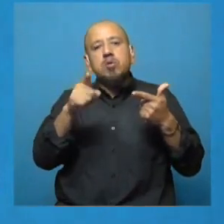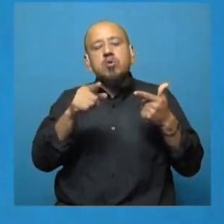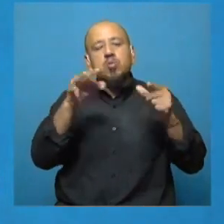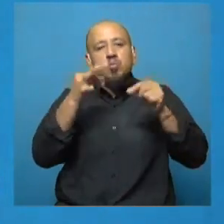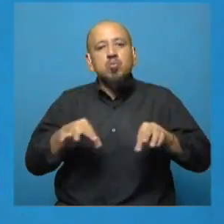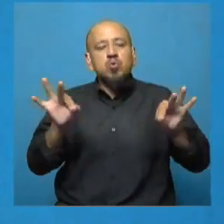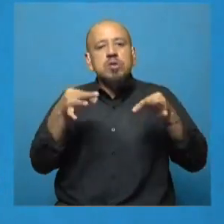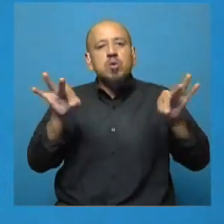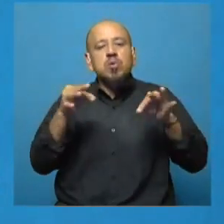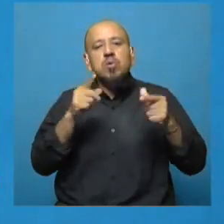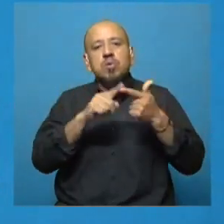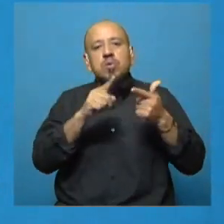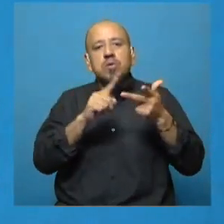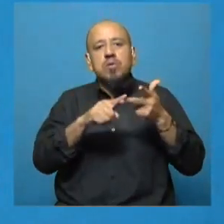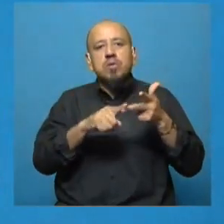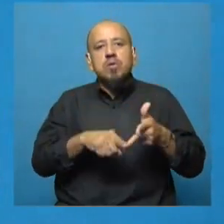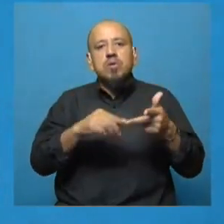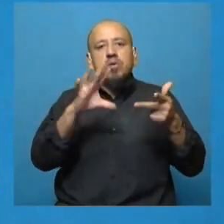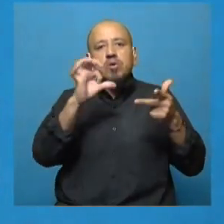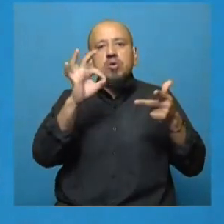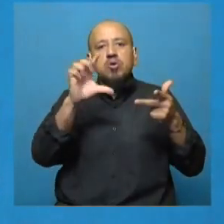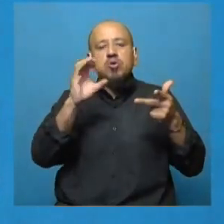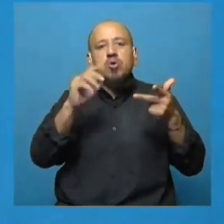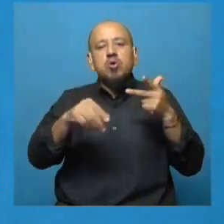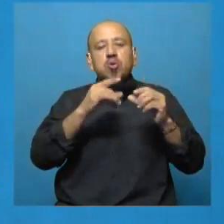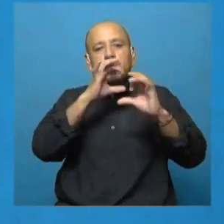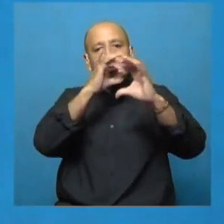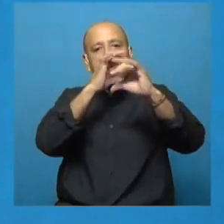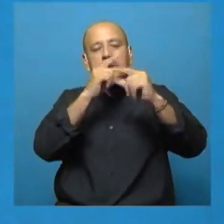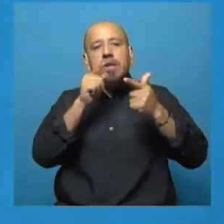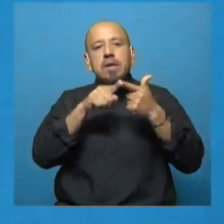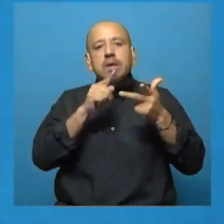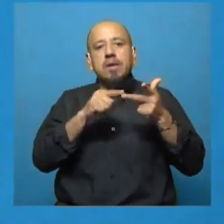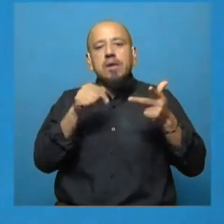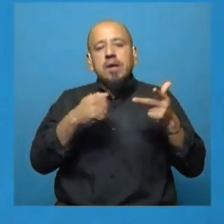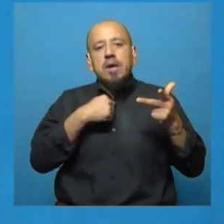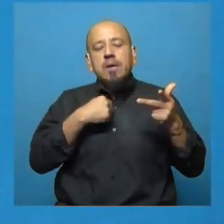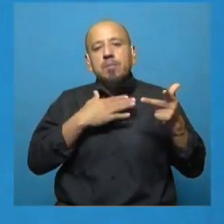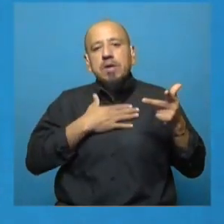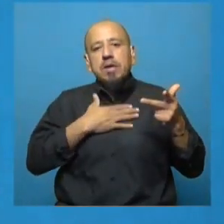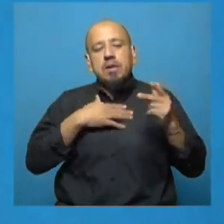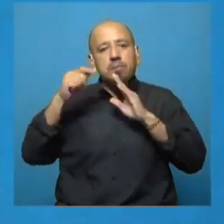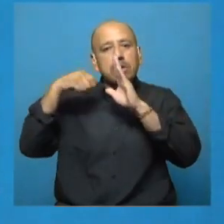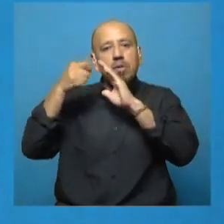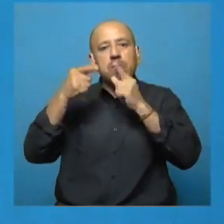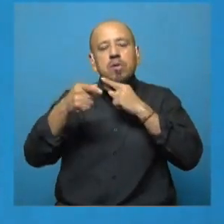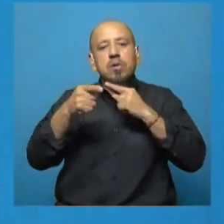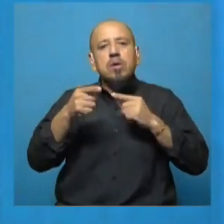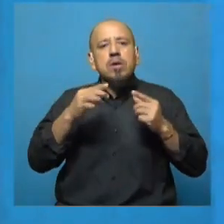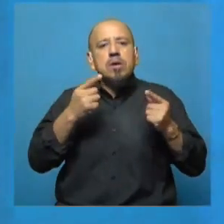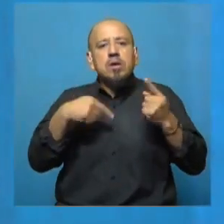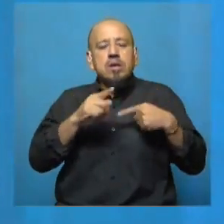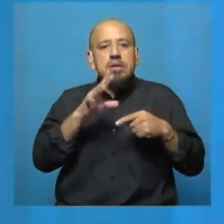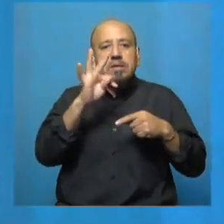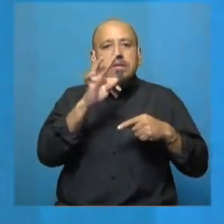bcg este protagonizando una película que se llama Solo que era El trompetista y ahí me tocaba este estar protagonizando tanta agua es decir bueno